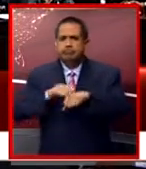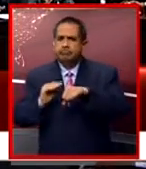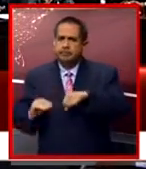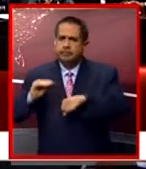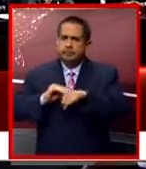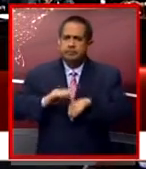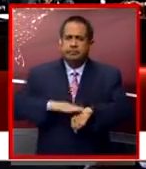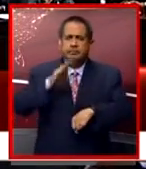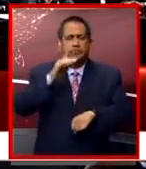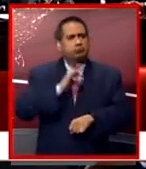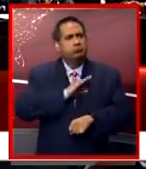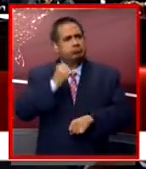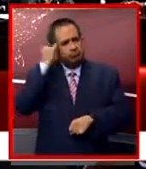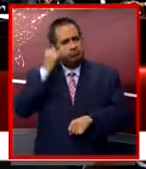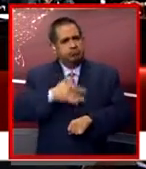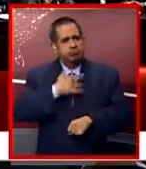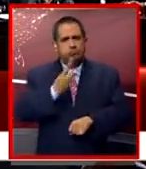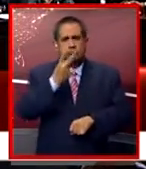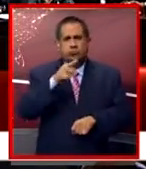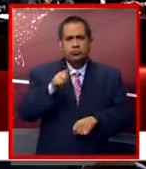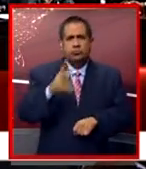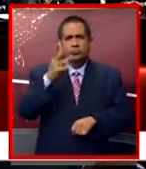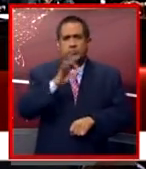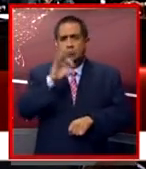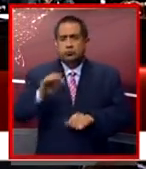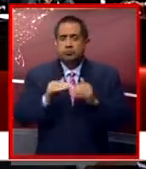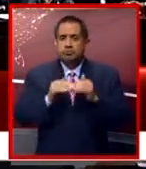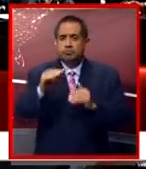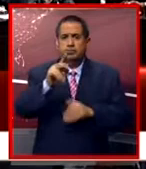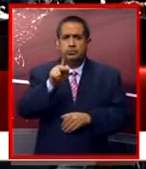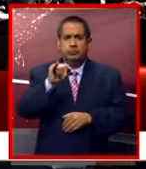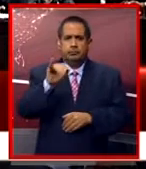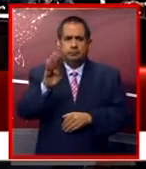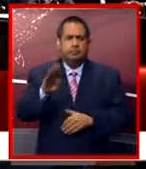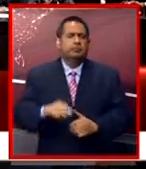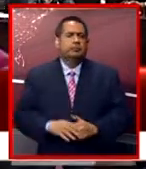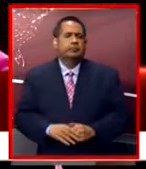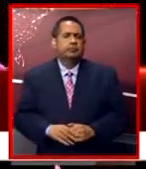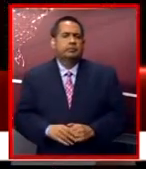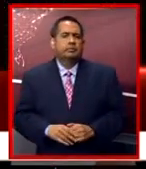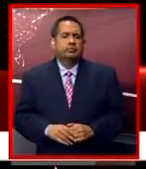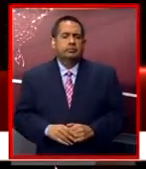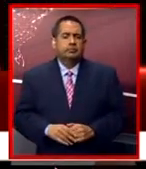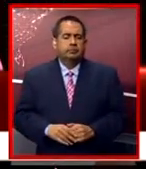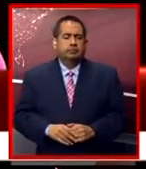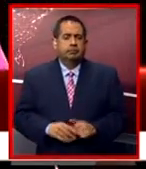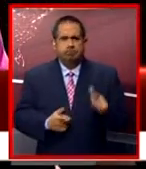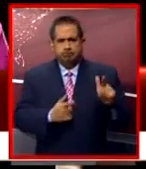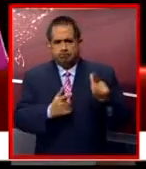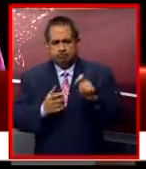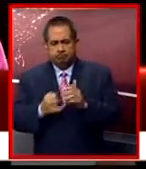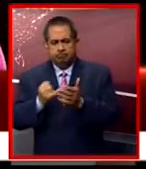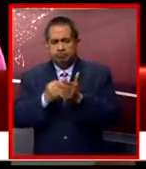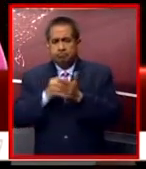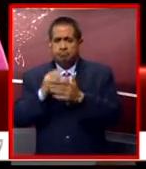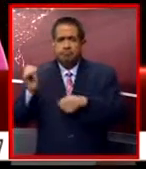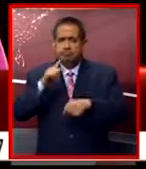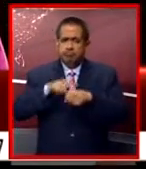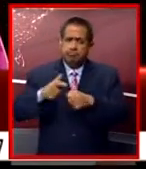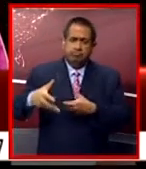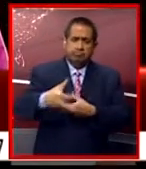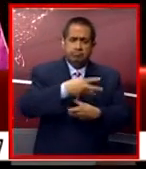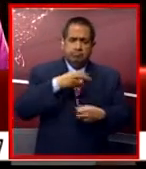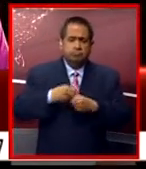con una estimación de crecimiento económico de 2.5% del PIB. La recaudación federal participable